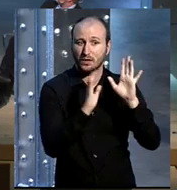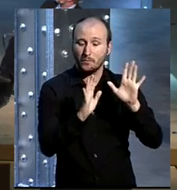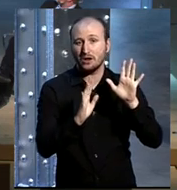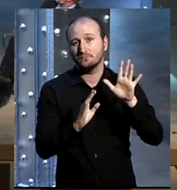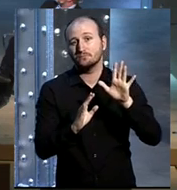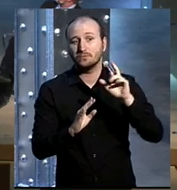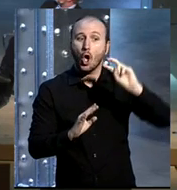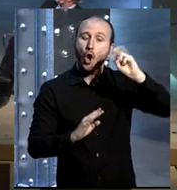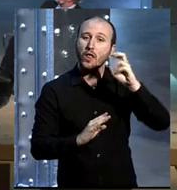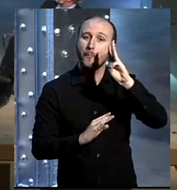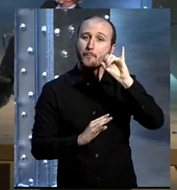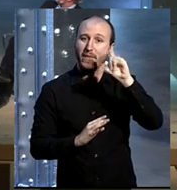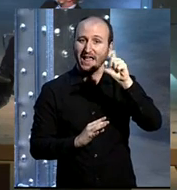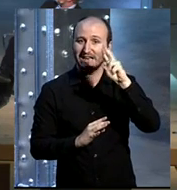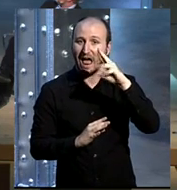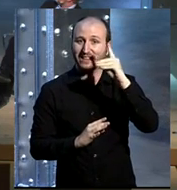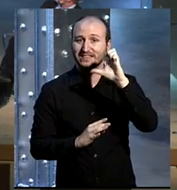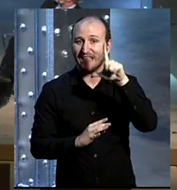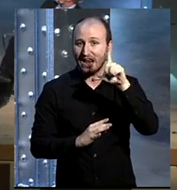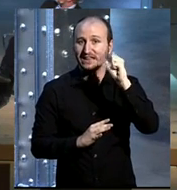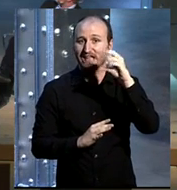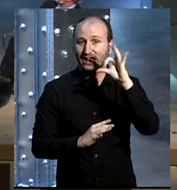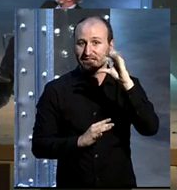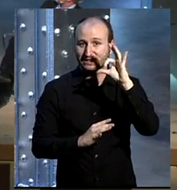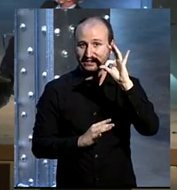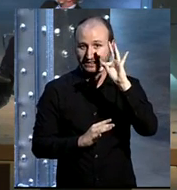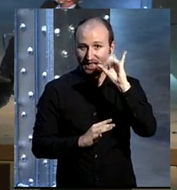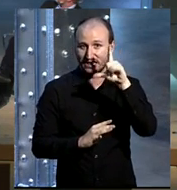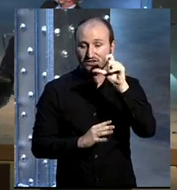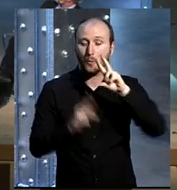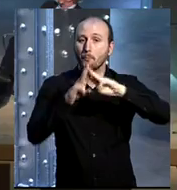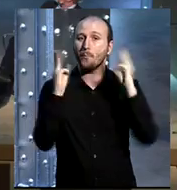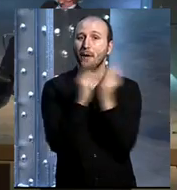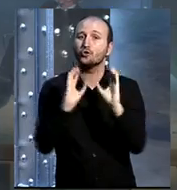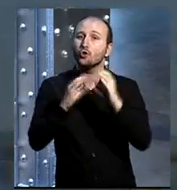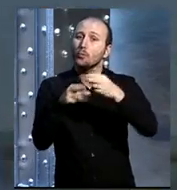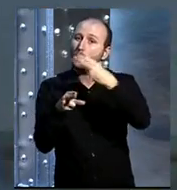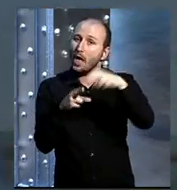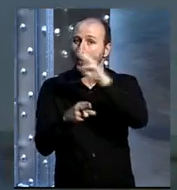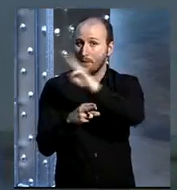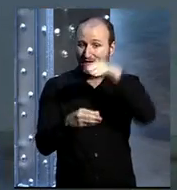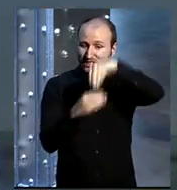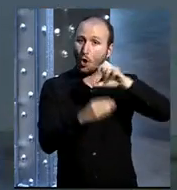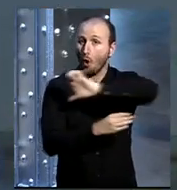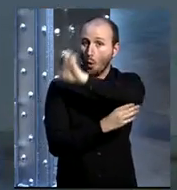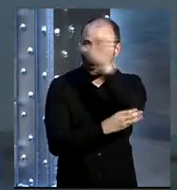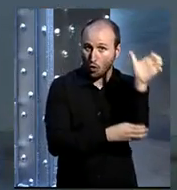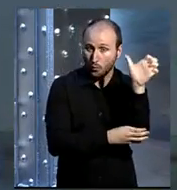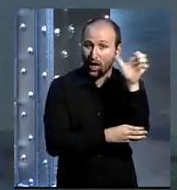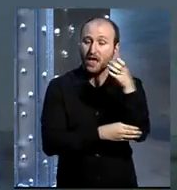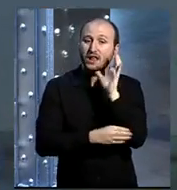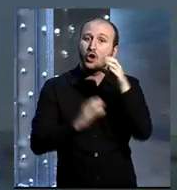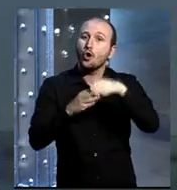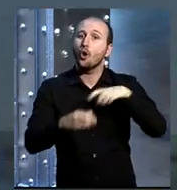Luego Pilar del Castillo, que es diputada en el Parlamento Europeo y es coordinadora del Grupo Parlamentario Popular en Europa en la Comisión de